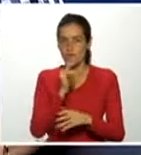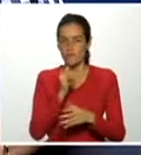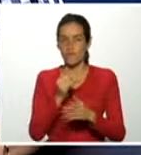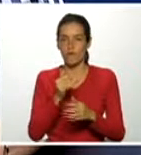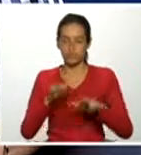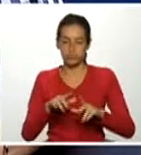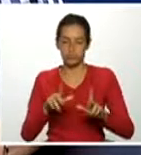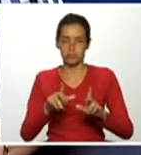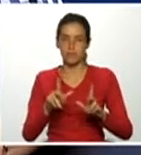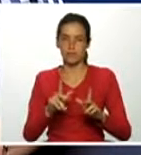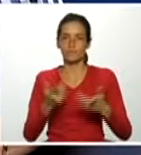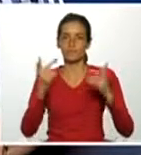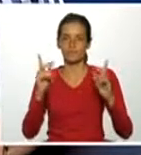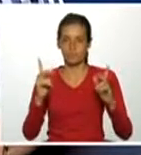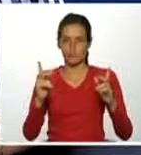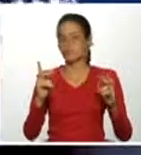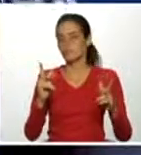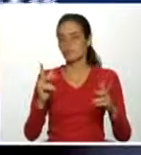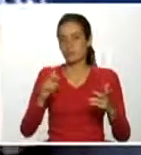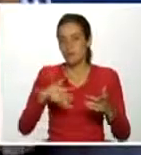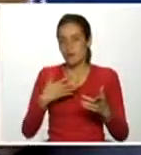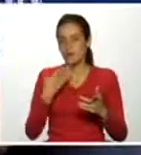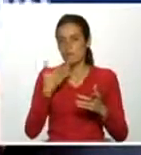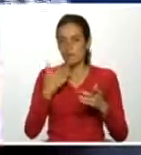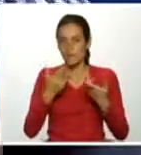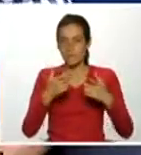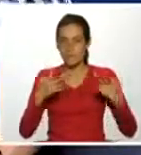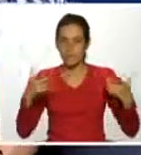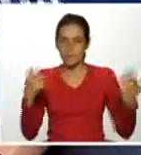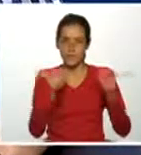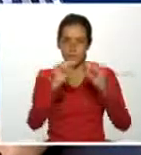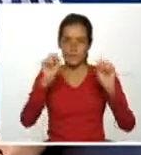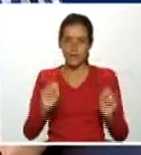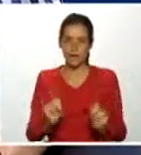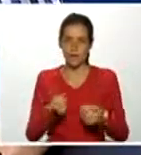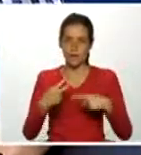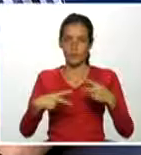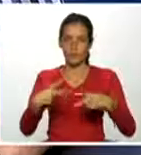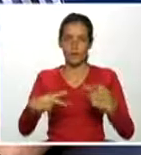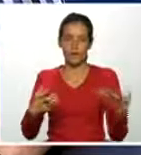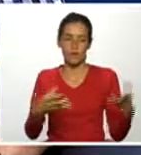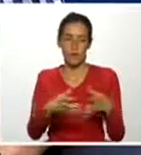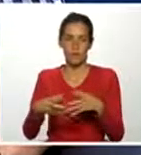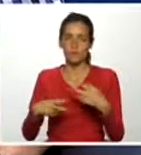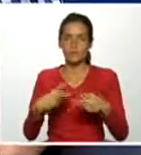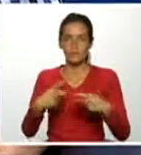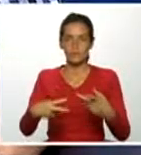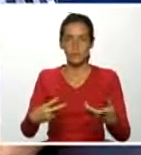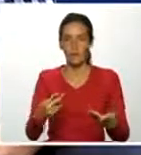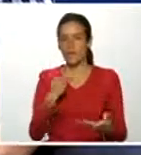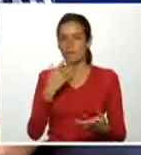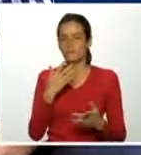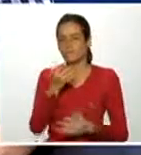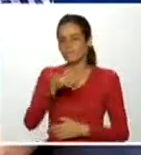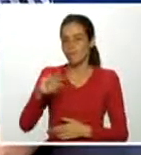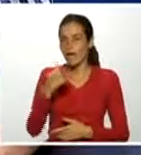vigencia para la creación de todo un ecosistema productivo, de unidades productivas. De